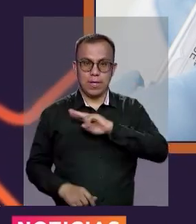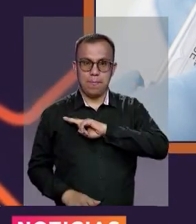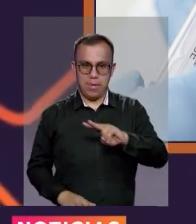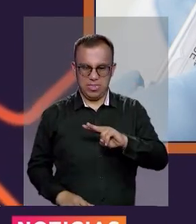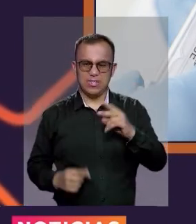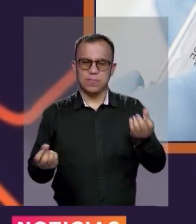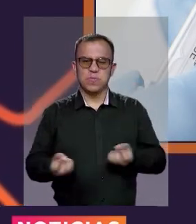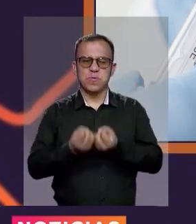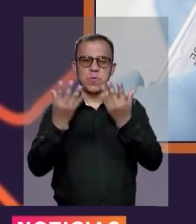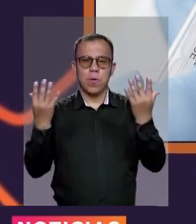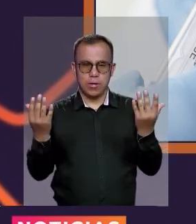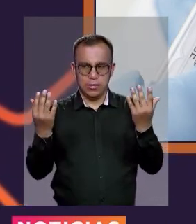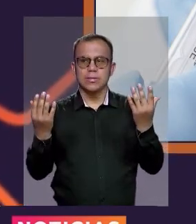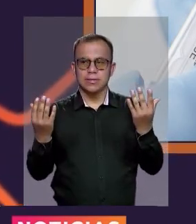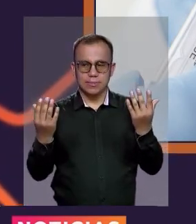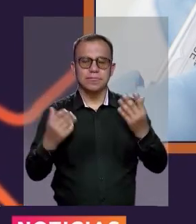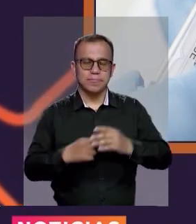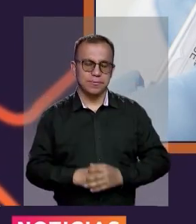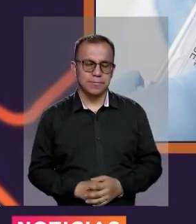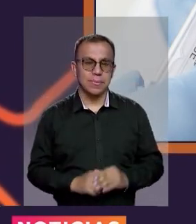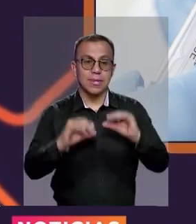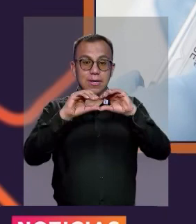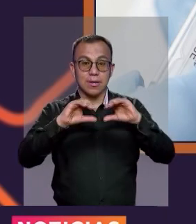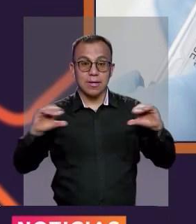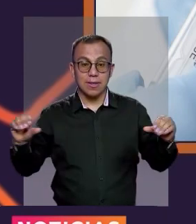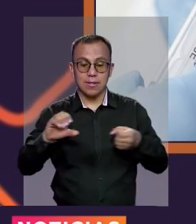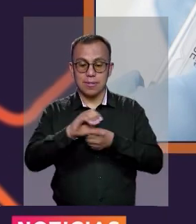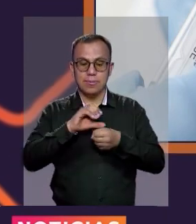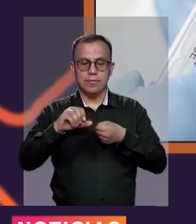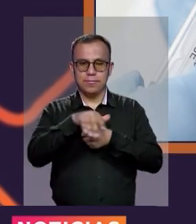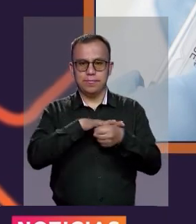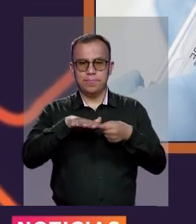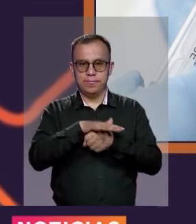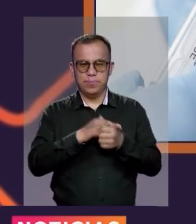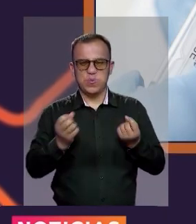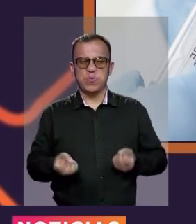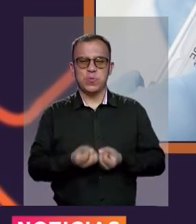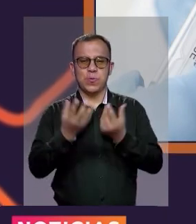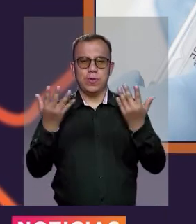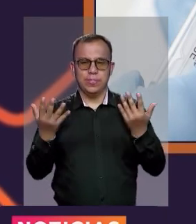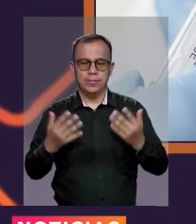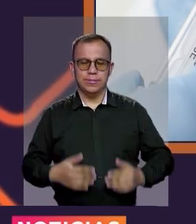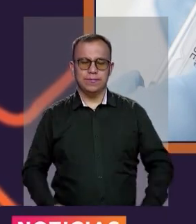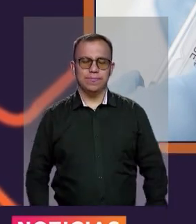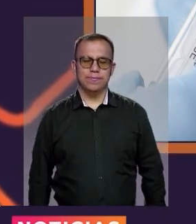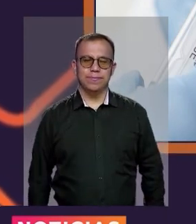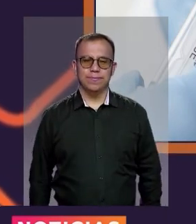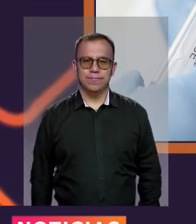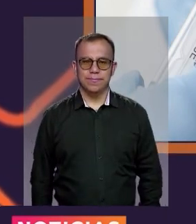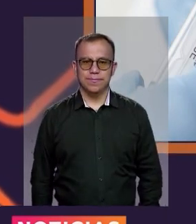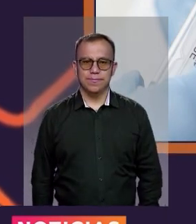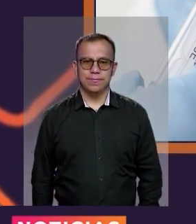del Cauca con 309.123 y Cundinamarca con 198.279 aplicaciones.